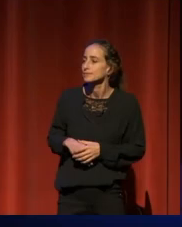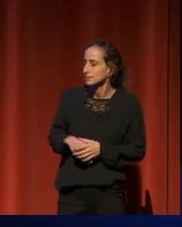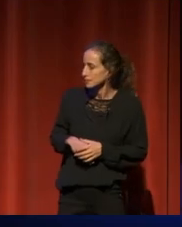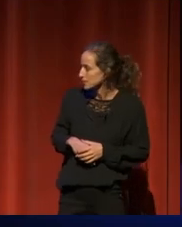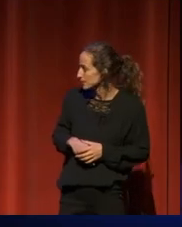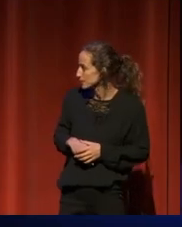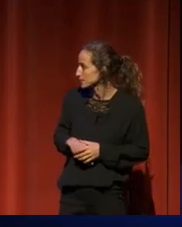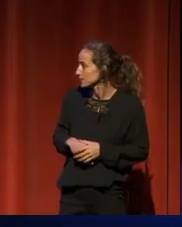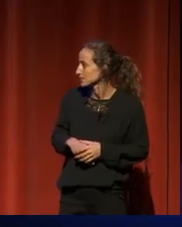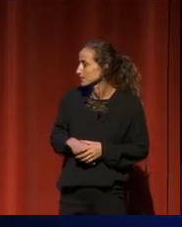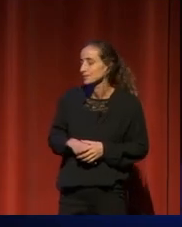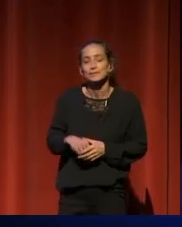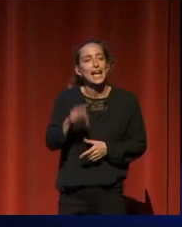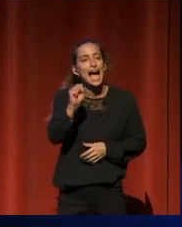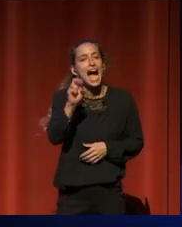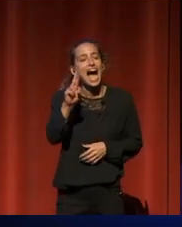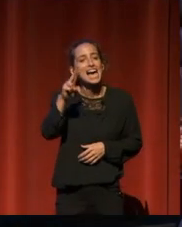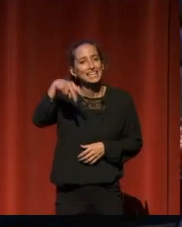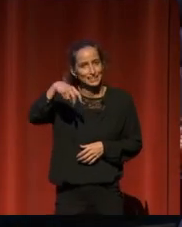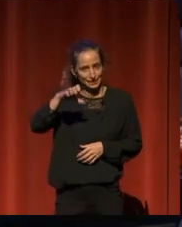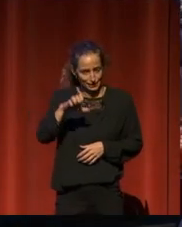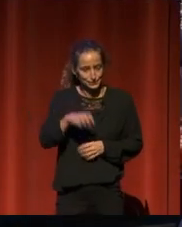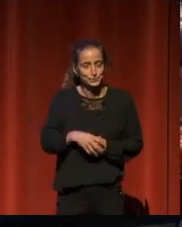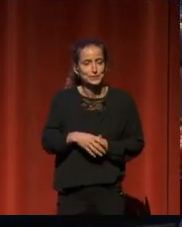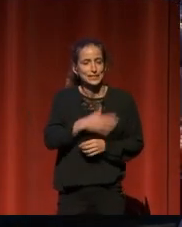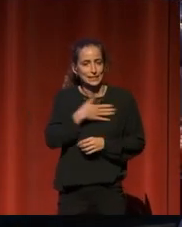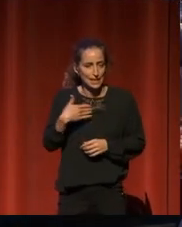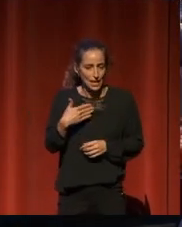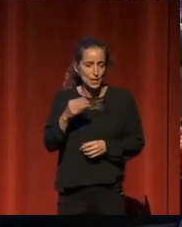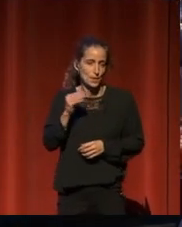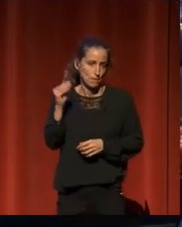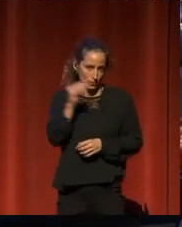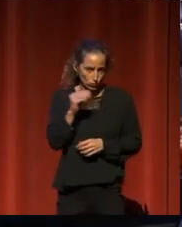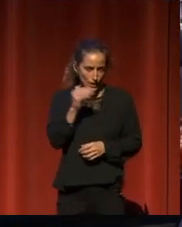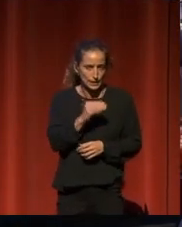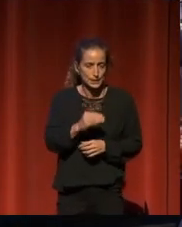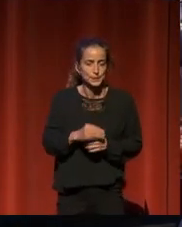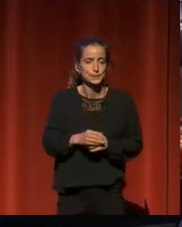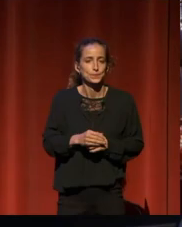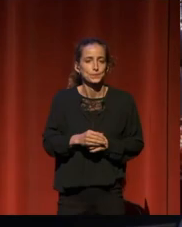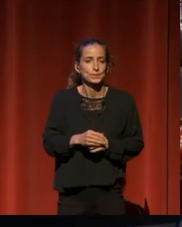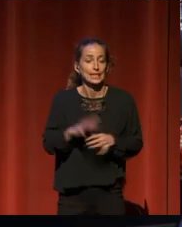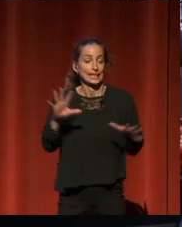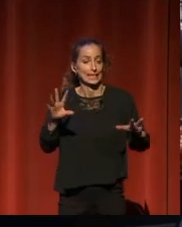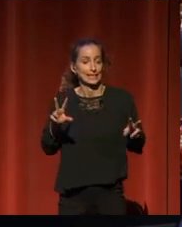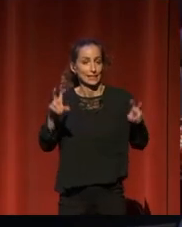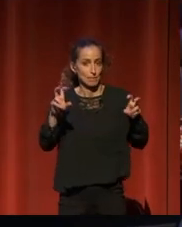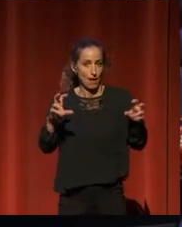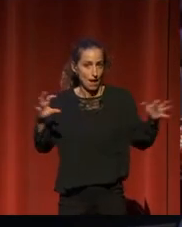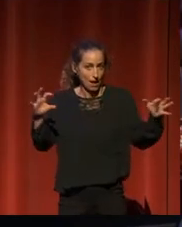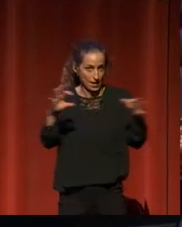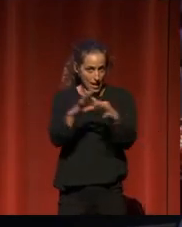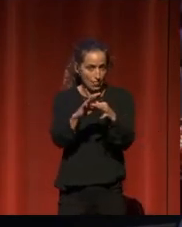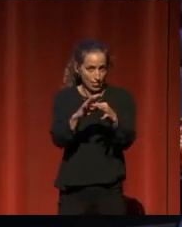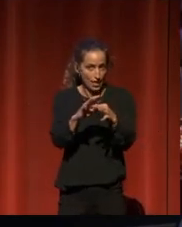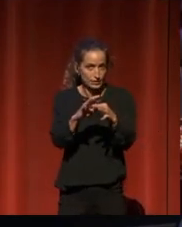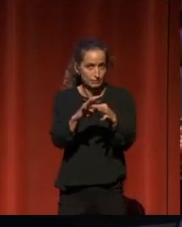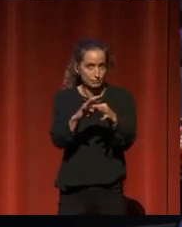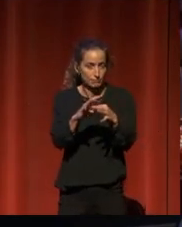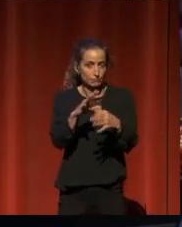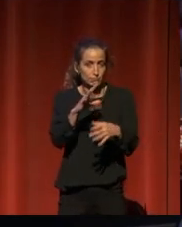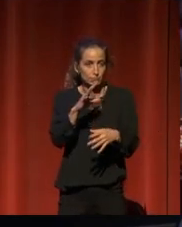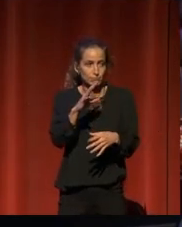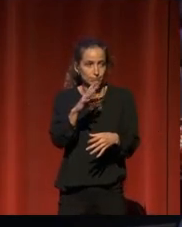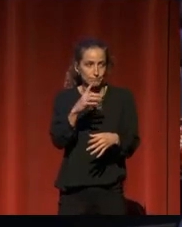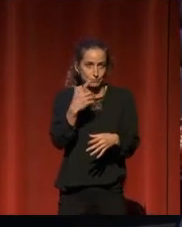arne En el caso de ARN quería preguntarte precisamente por esta Alianza a la vista de la